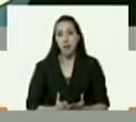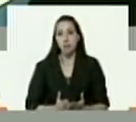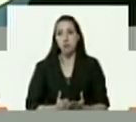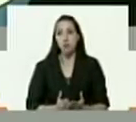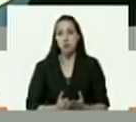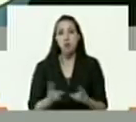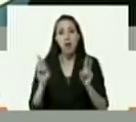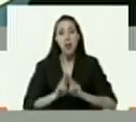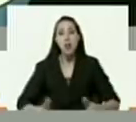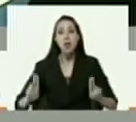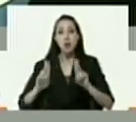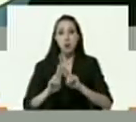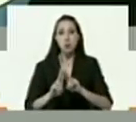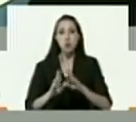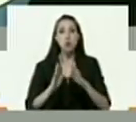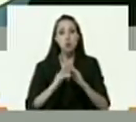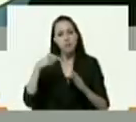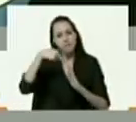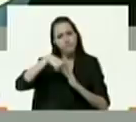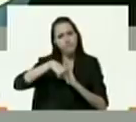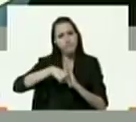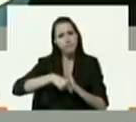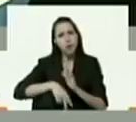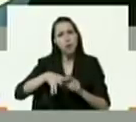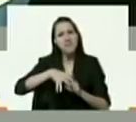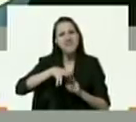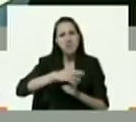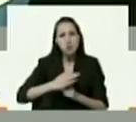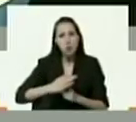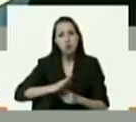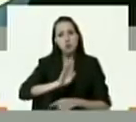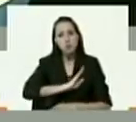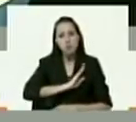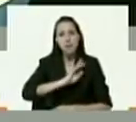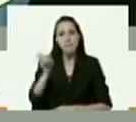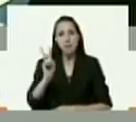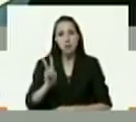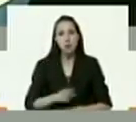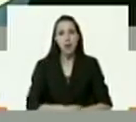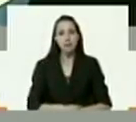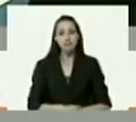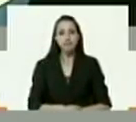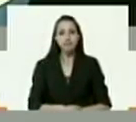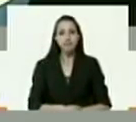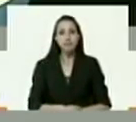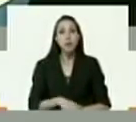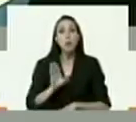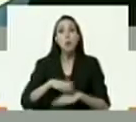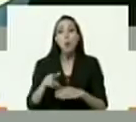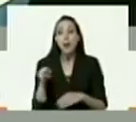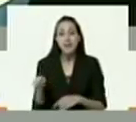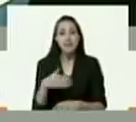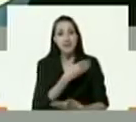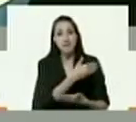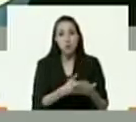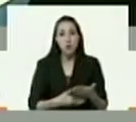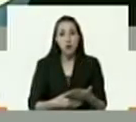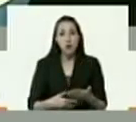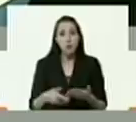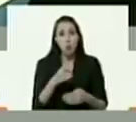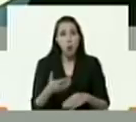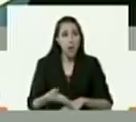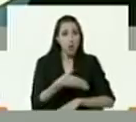comisionada el profundizar nuestra cooperación. Ese informe, búsquense el informe